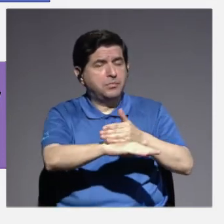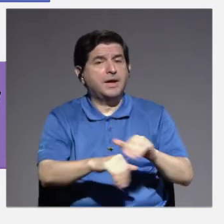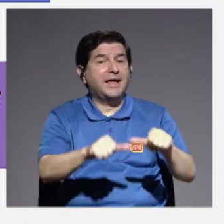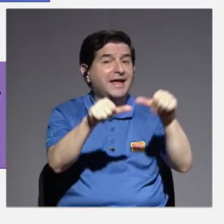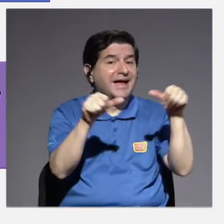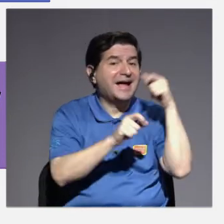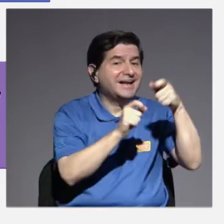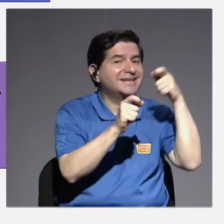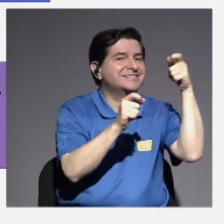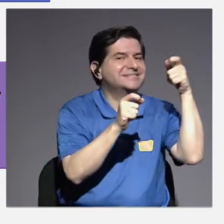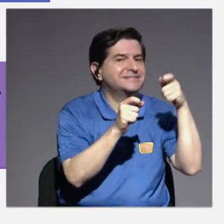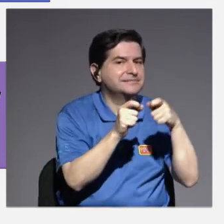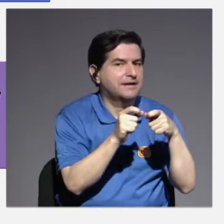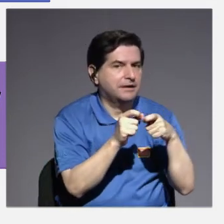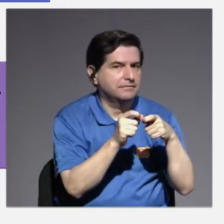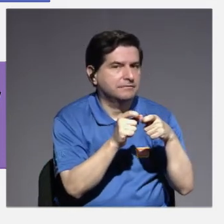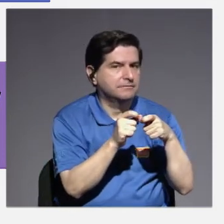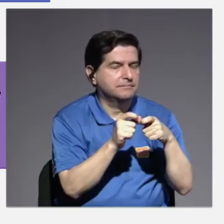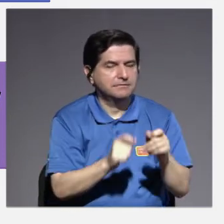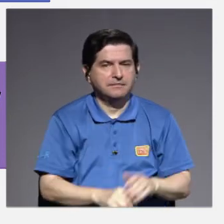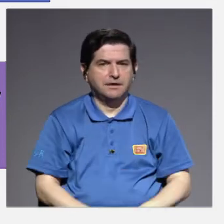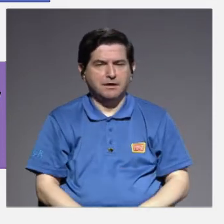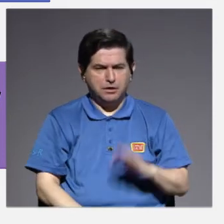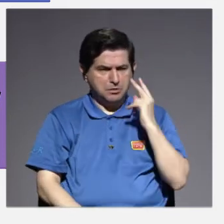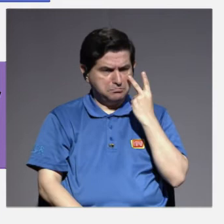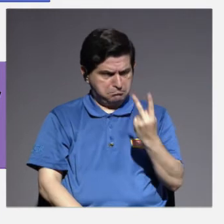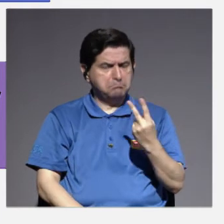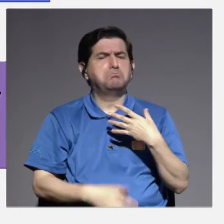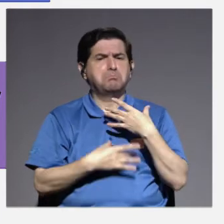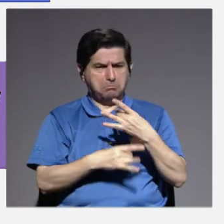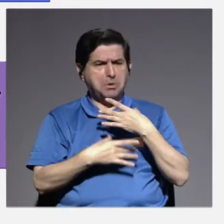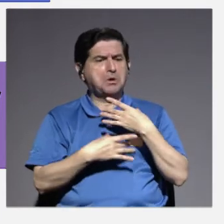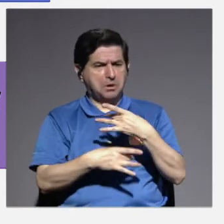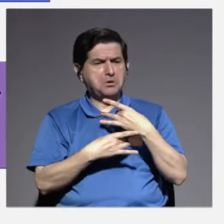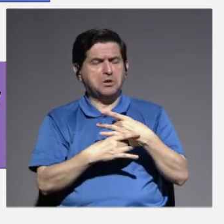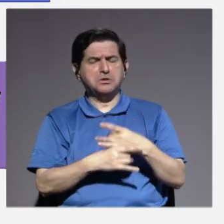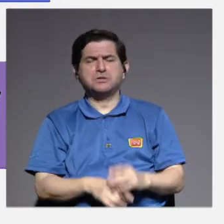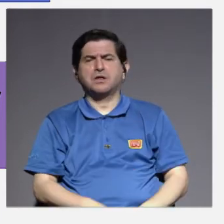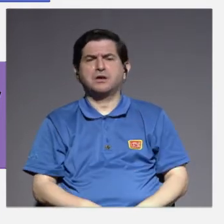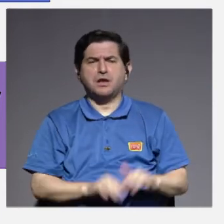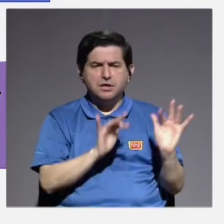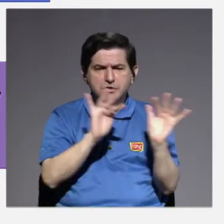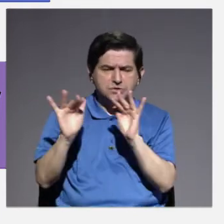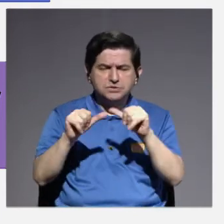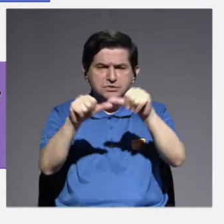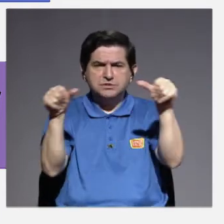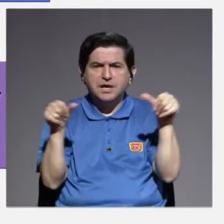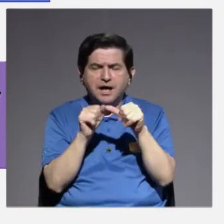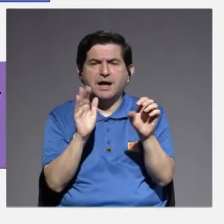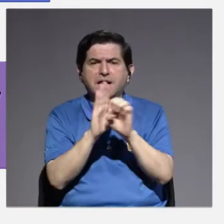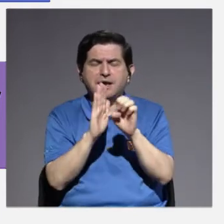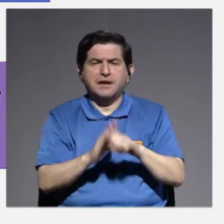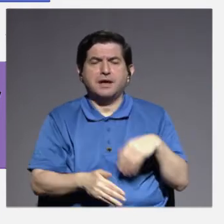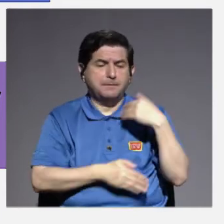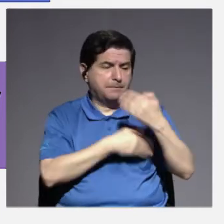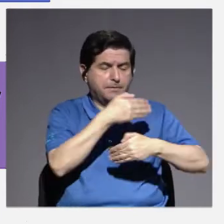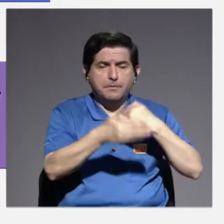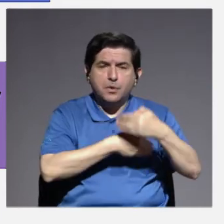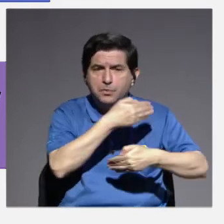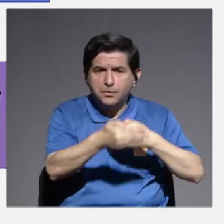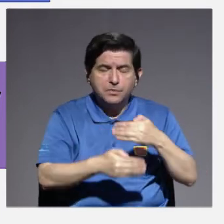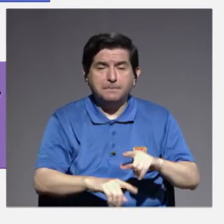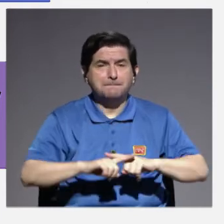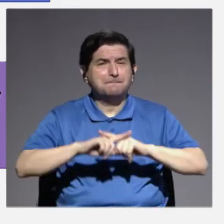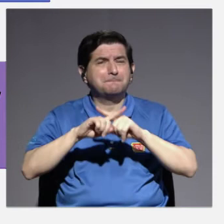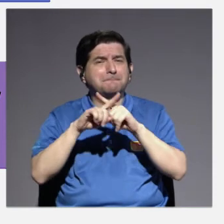áreas específicas, ¿verdad? Y realmente se nota el interés en digitalizar, por ejemplo, aspectos o áreas como los trámites,